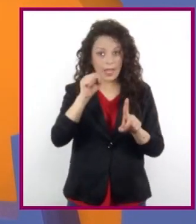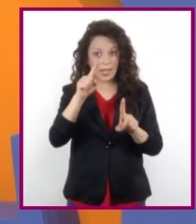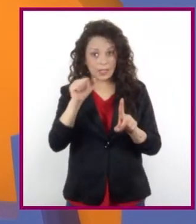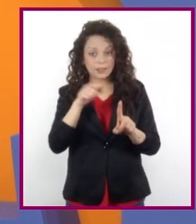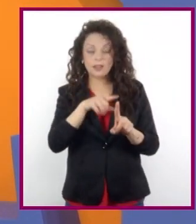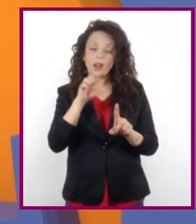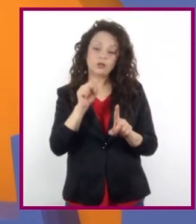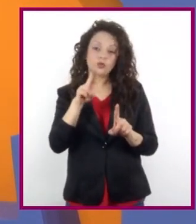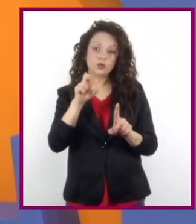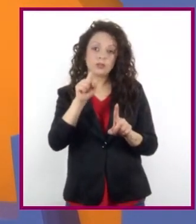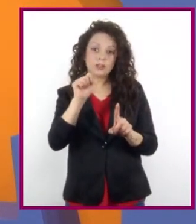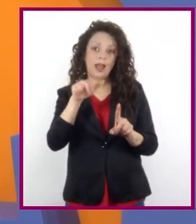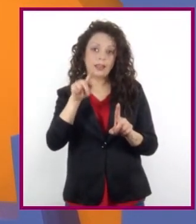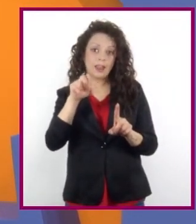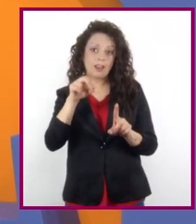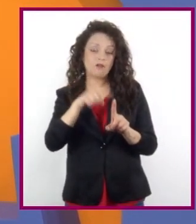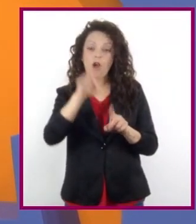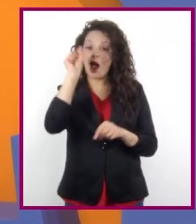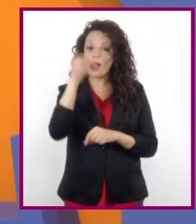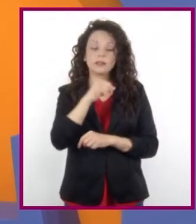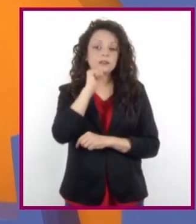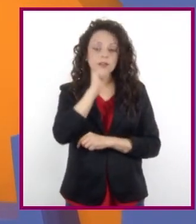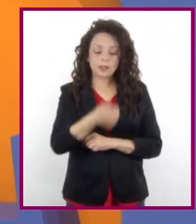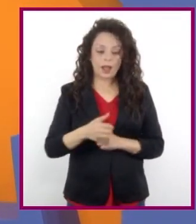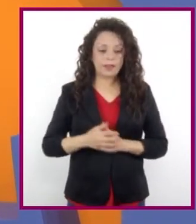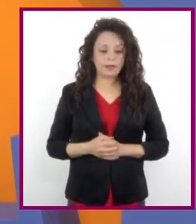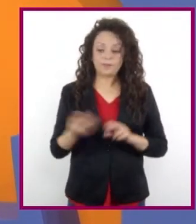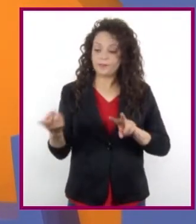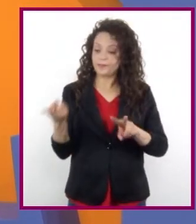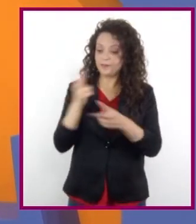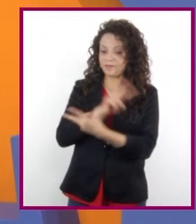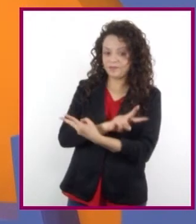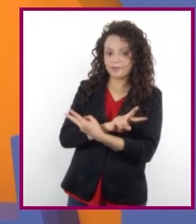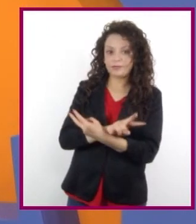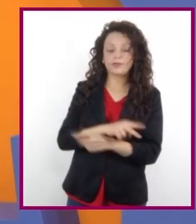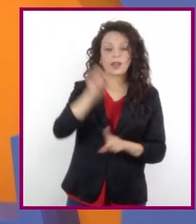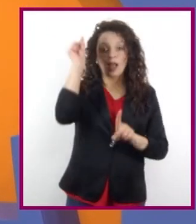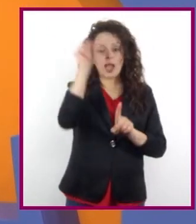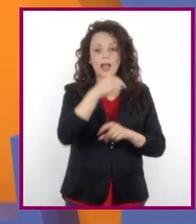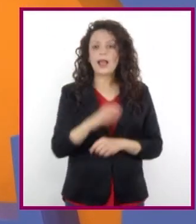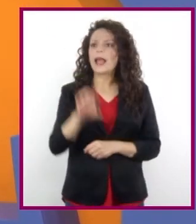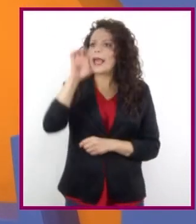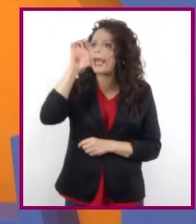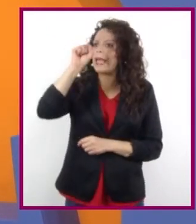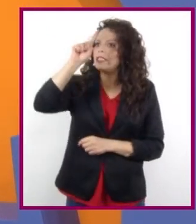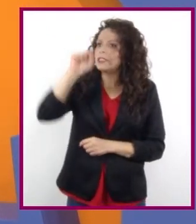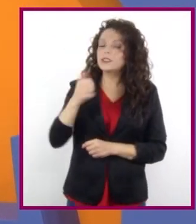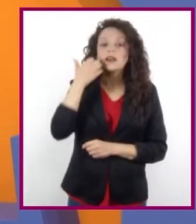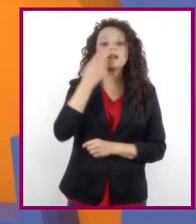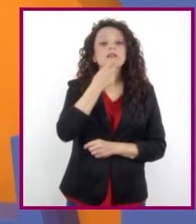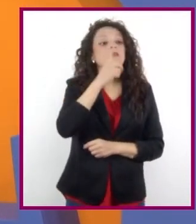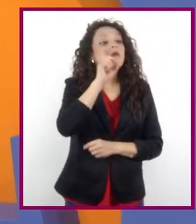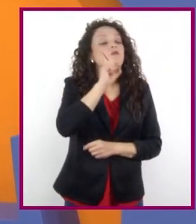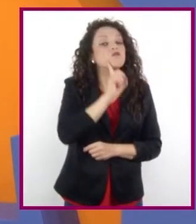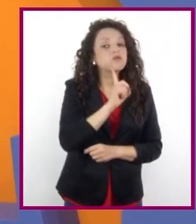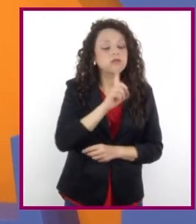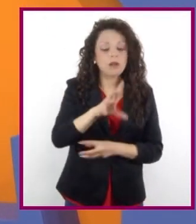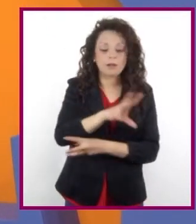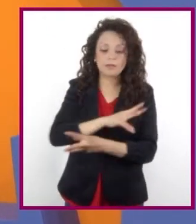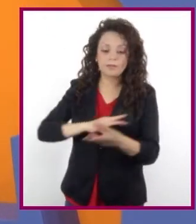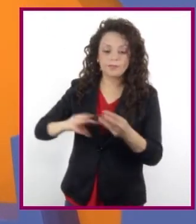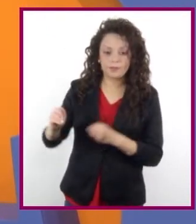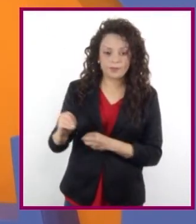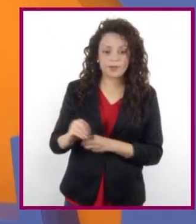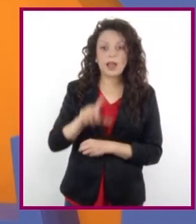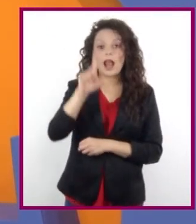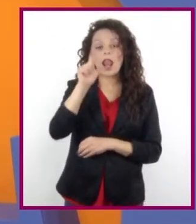acento. Esta, con acento en cambio, es un pronombre femenino que reemplaza al sustantivo como la casa